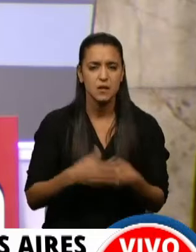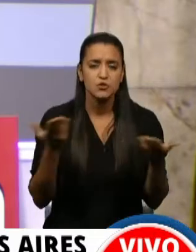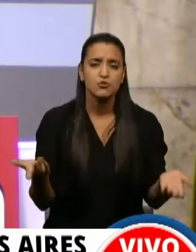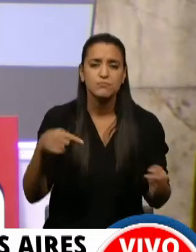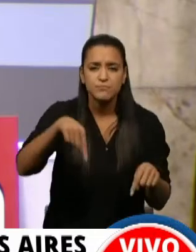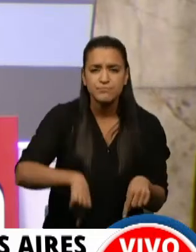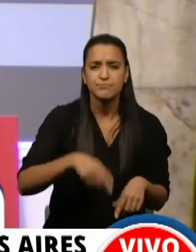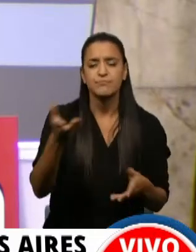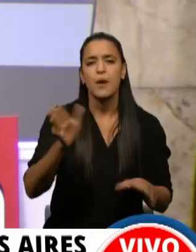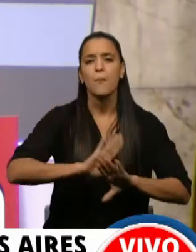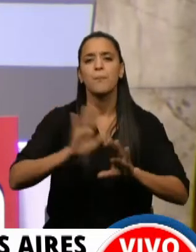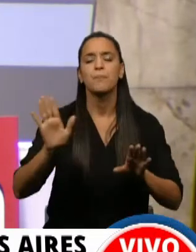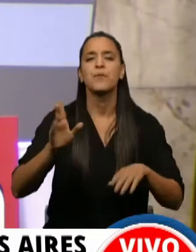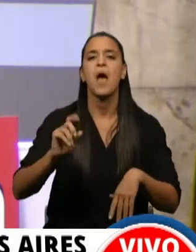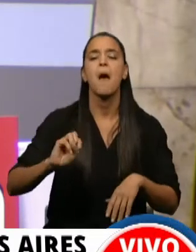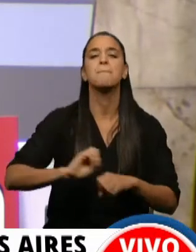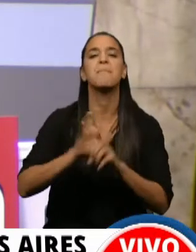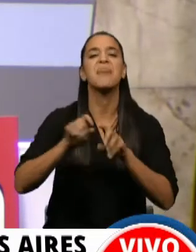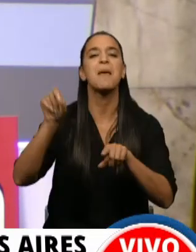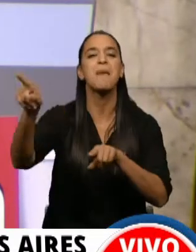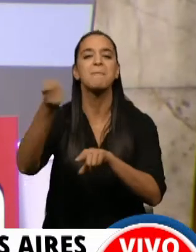que se está combatiendo la pandemia de Macri,